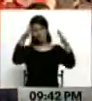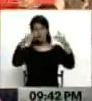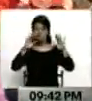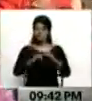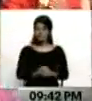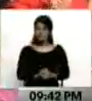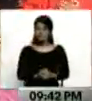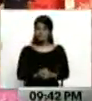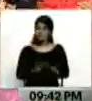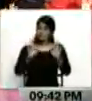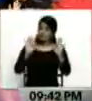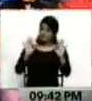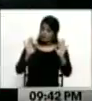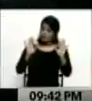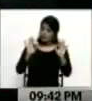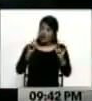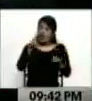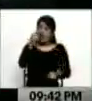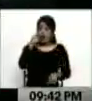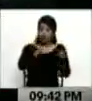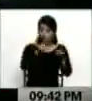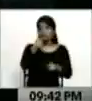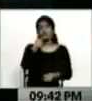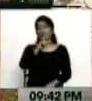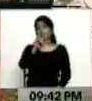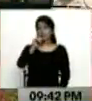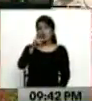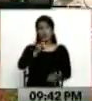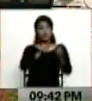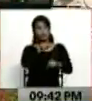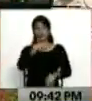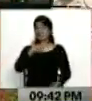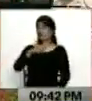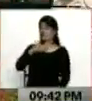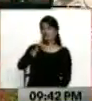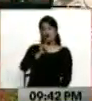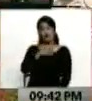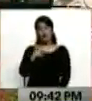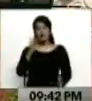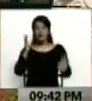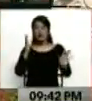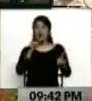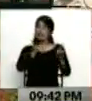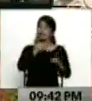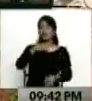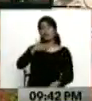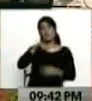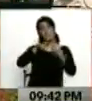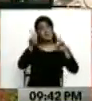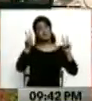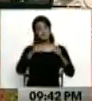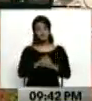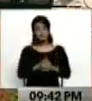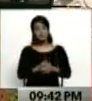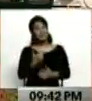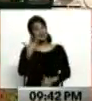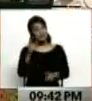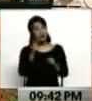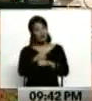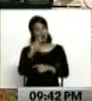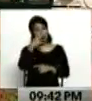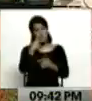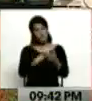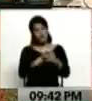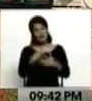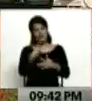verdad hay los que no los que no quieren Paz 5 de